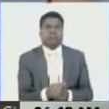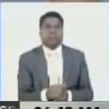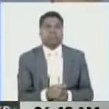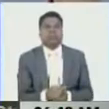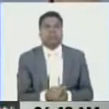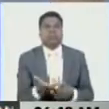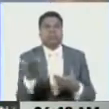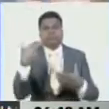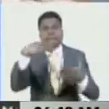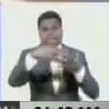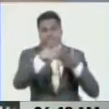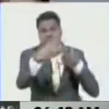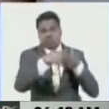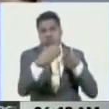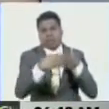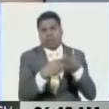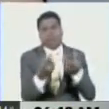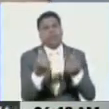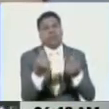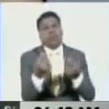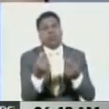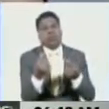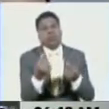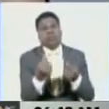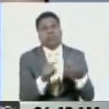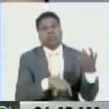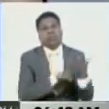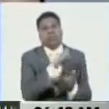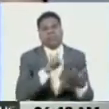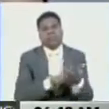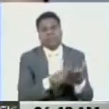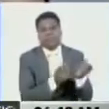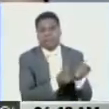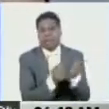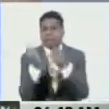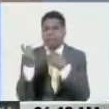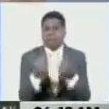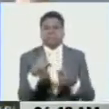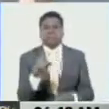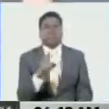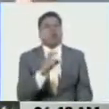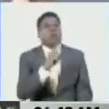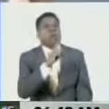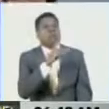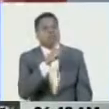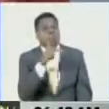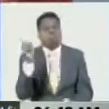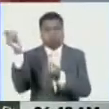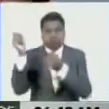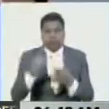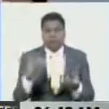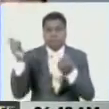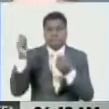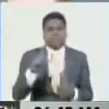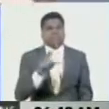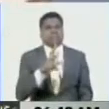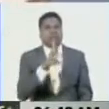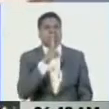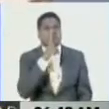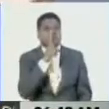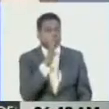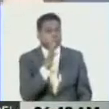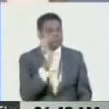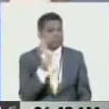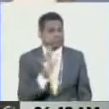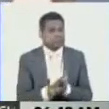concepto de divisas. Para una economía netamente importadora, eso es sumamente grave. Y eso estaba en los